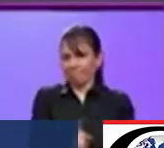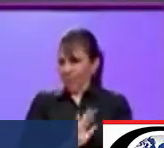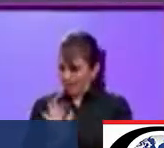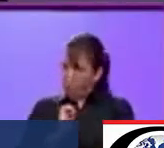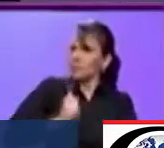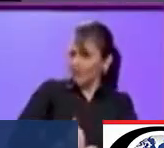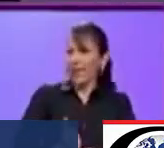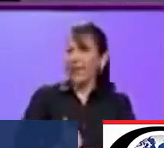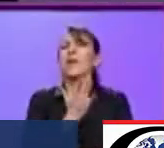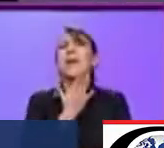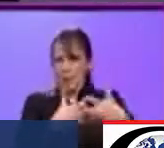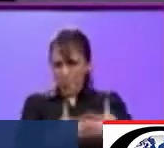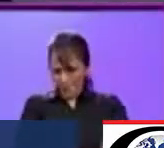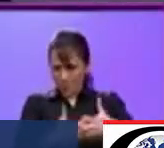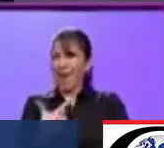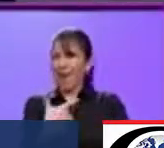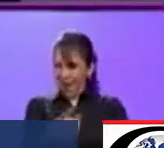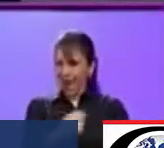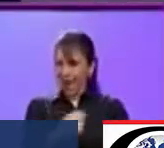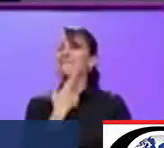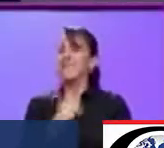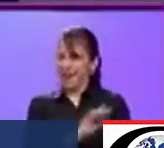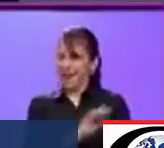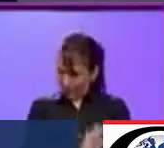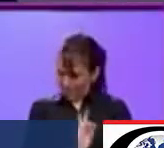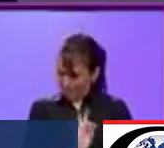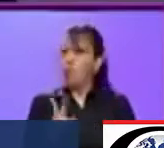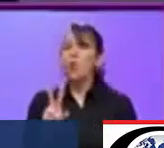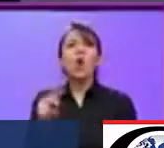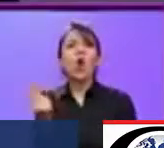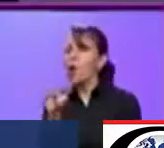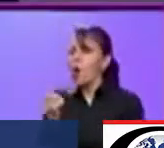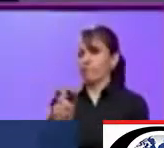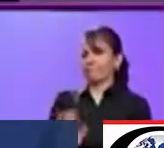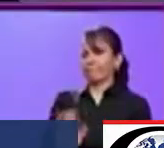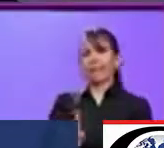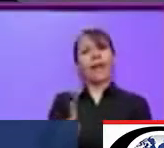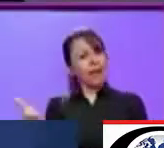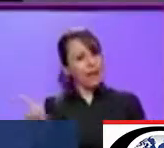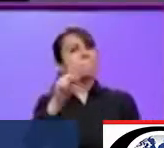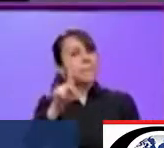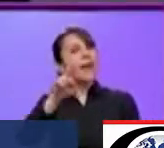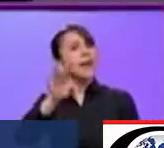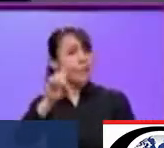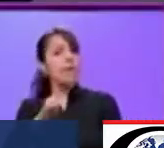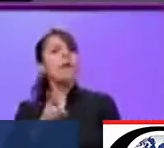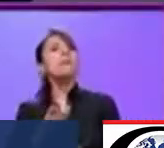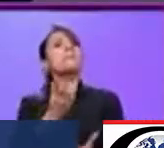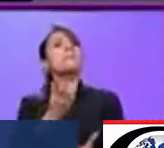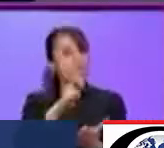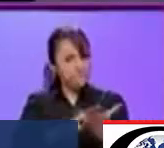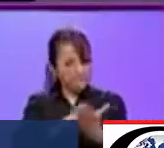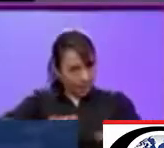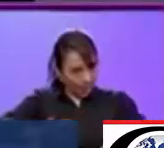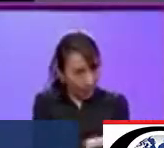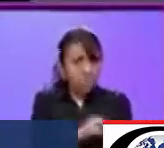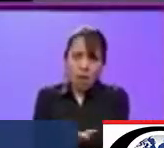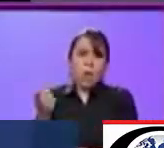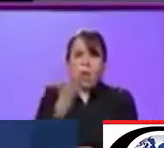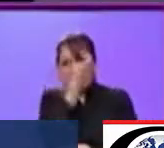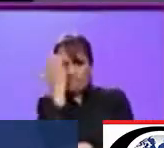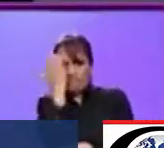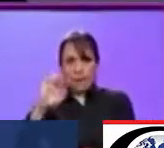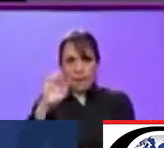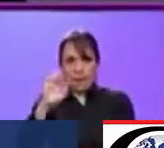campaña? Pues sí, efectivamente, está muy bajo de recursos, porque en primera, sus eventos